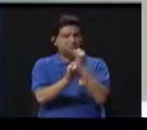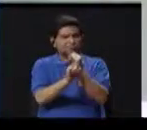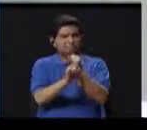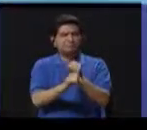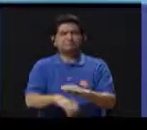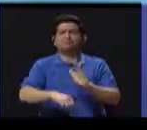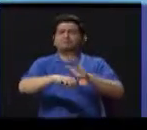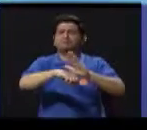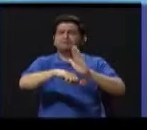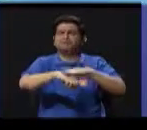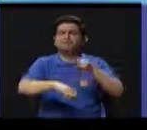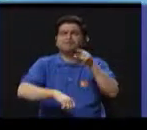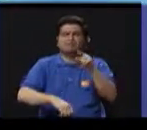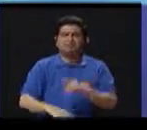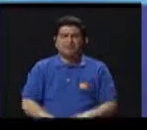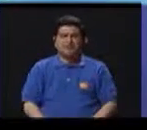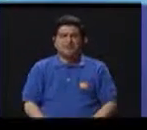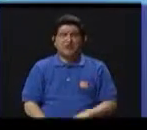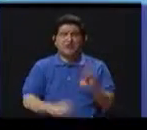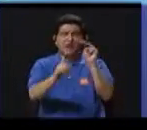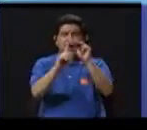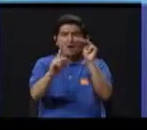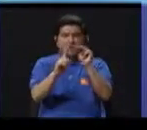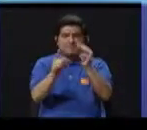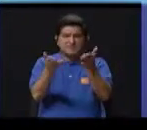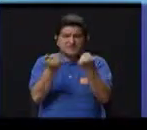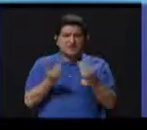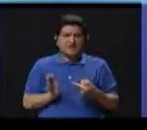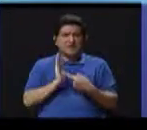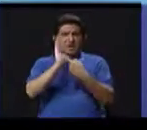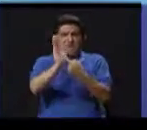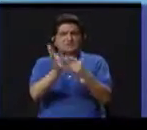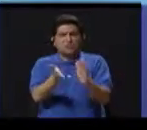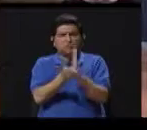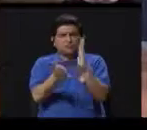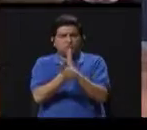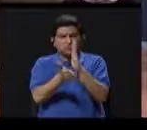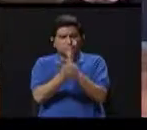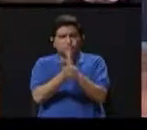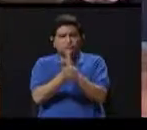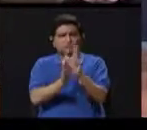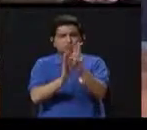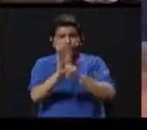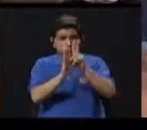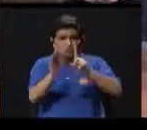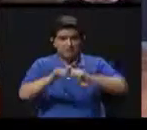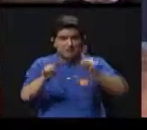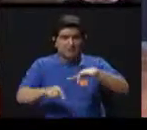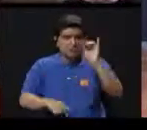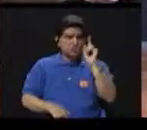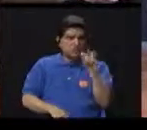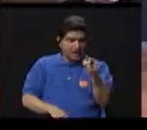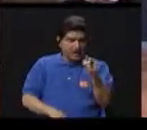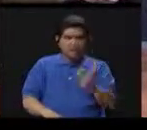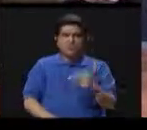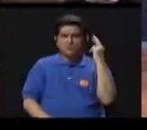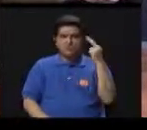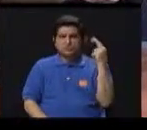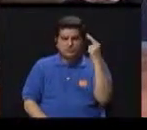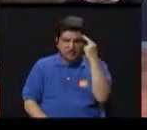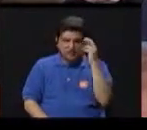dentro de la misma institución que se presta para el mensaje que nosotros queríamos dar en el documental, pero sí los elegimos a